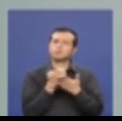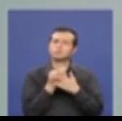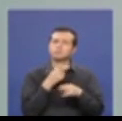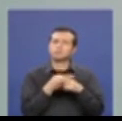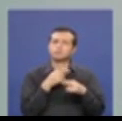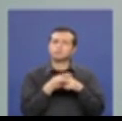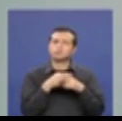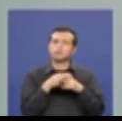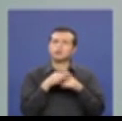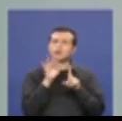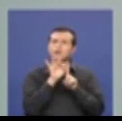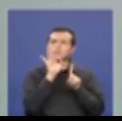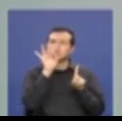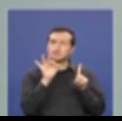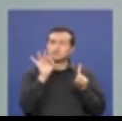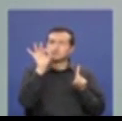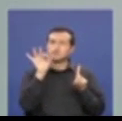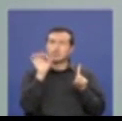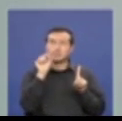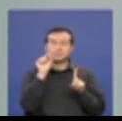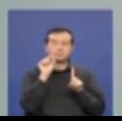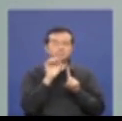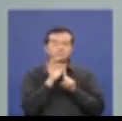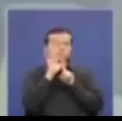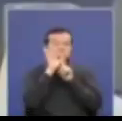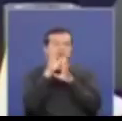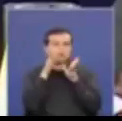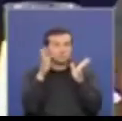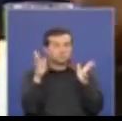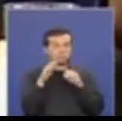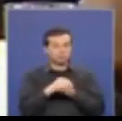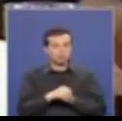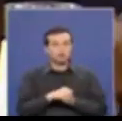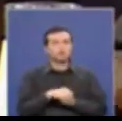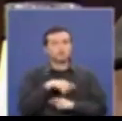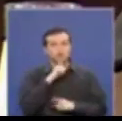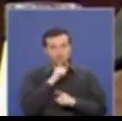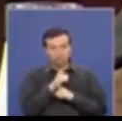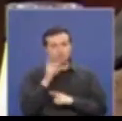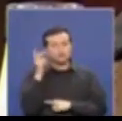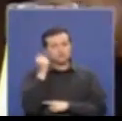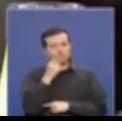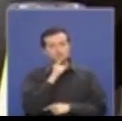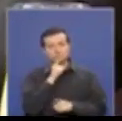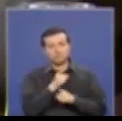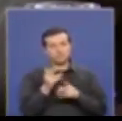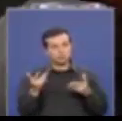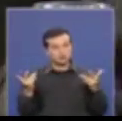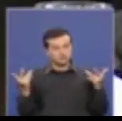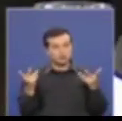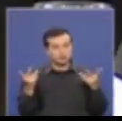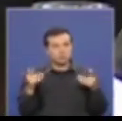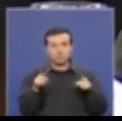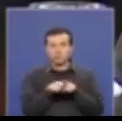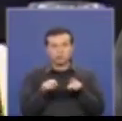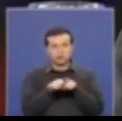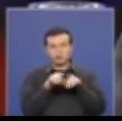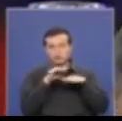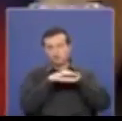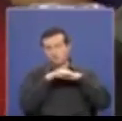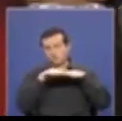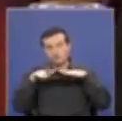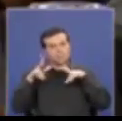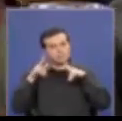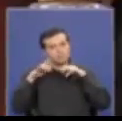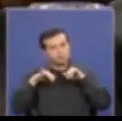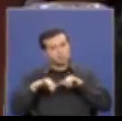economía, no es estadísticamente significativo, no pasa las pruebas de hipótesis. Entonces, la conclusión a la que se tiene que llegar, que es la misma tasa de desempleo,